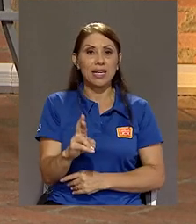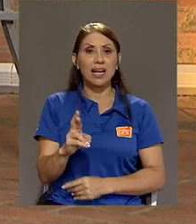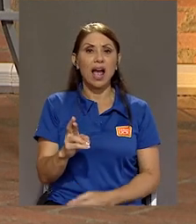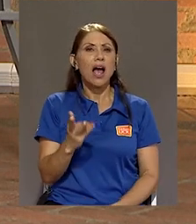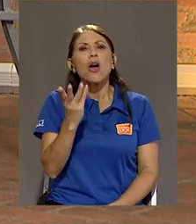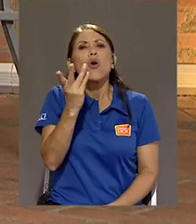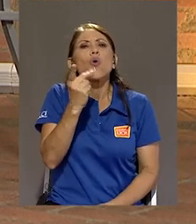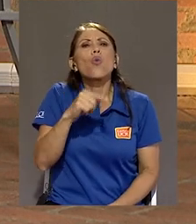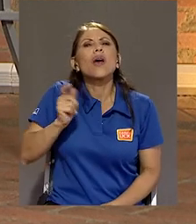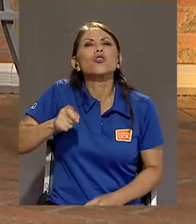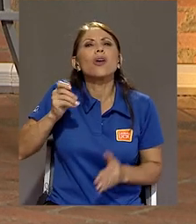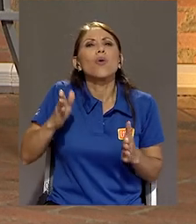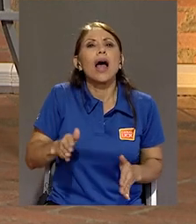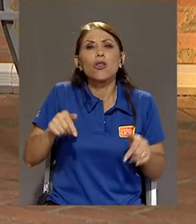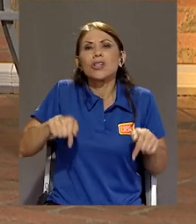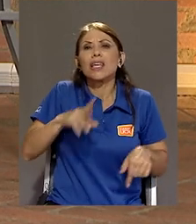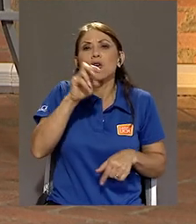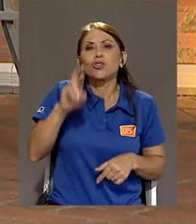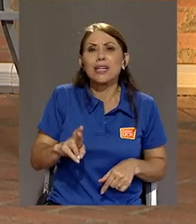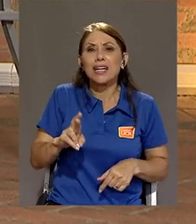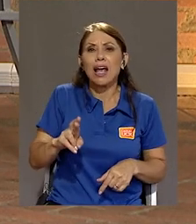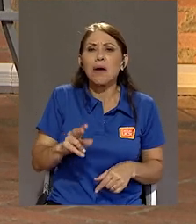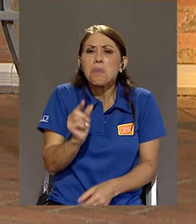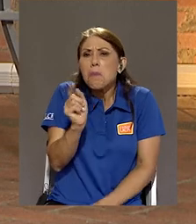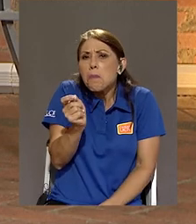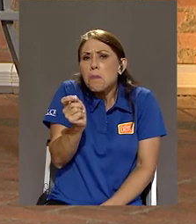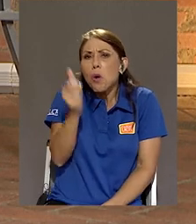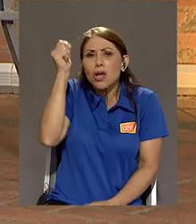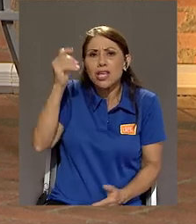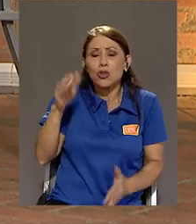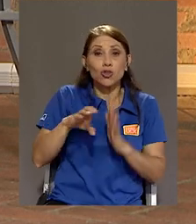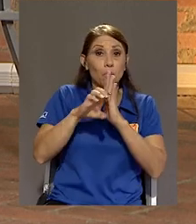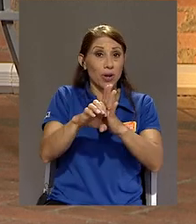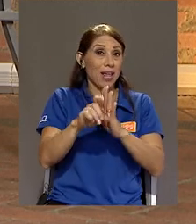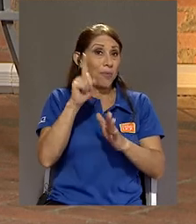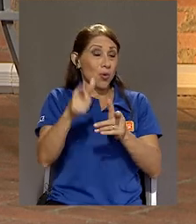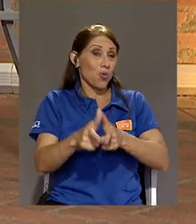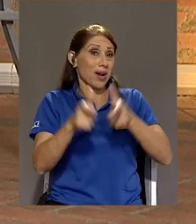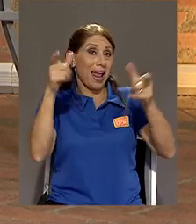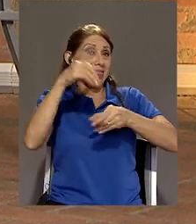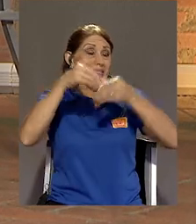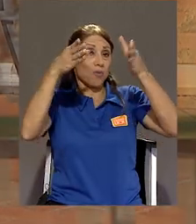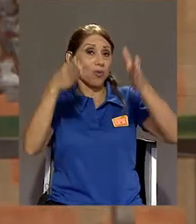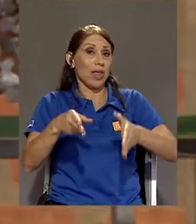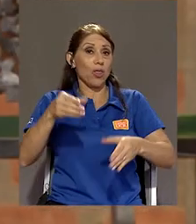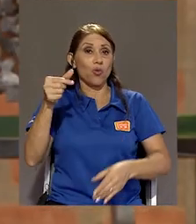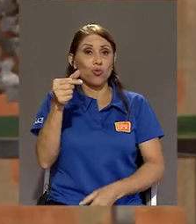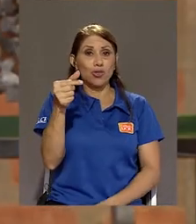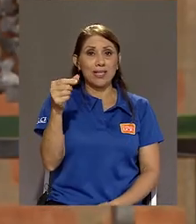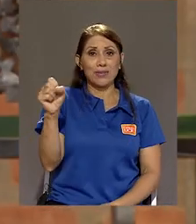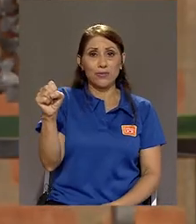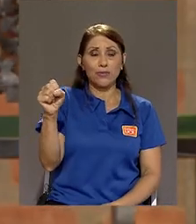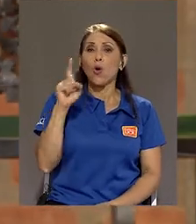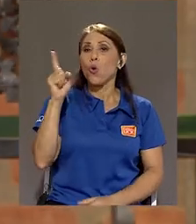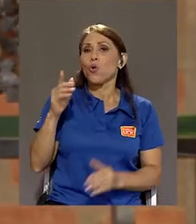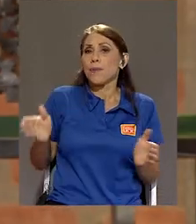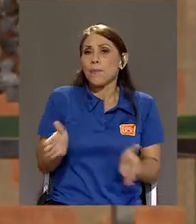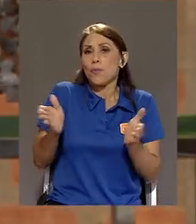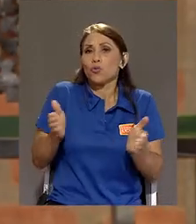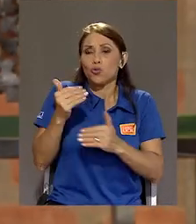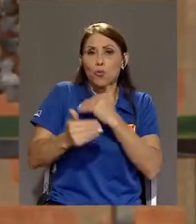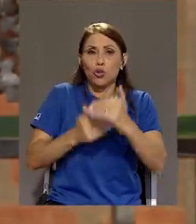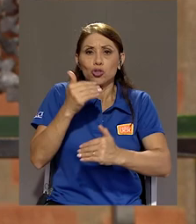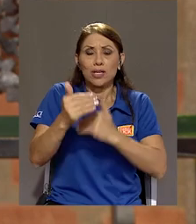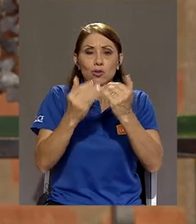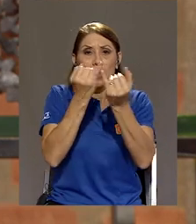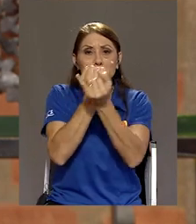Rica? Poquitos, entre ellos Gutiérrez Guzarzábal, uno de los grandes primeros diputados, uno de los impulsores del proceso de la